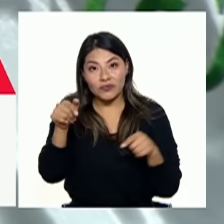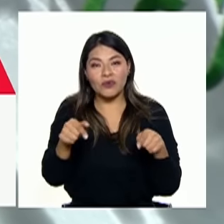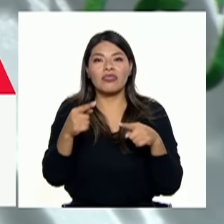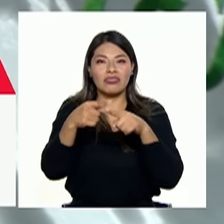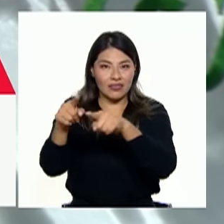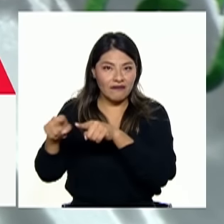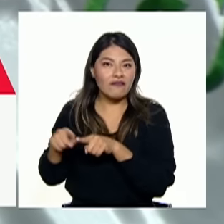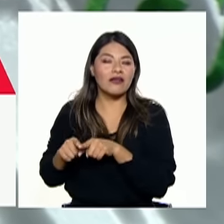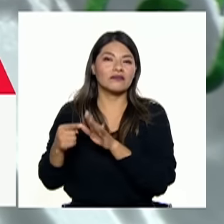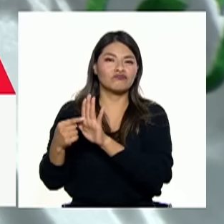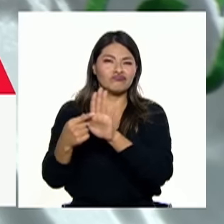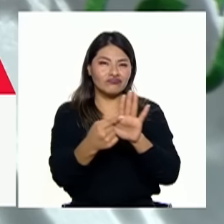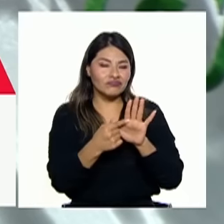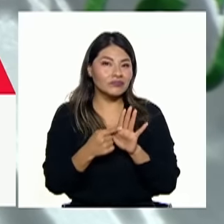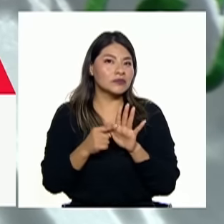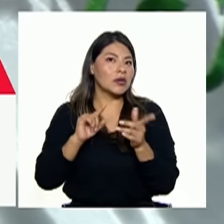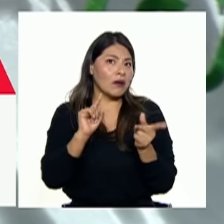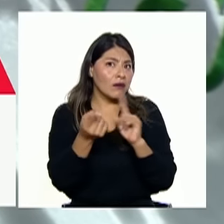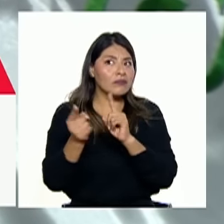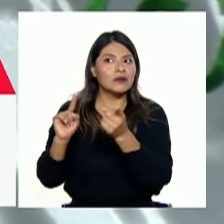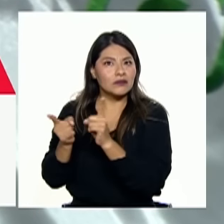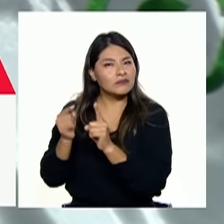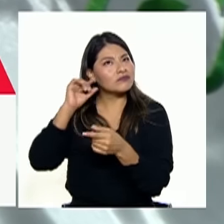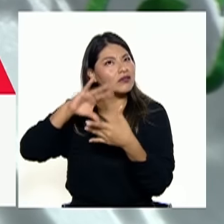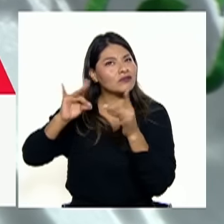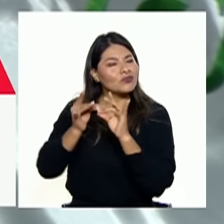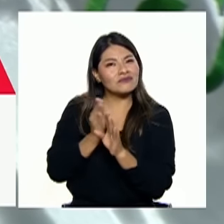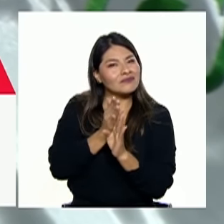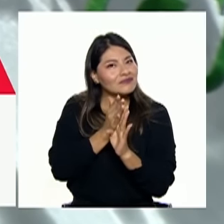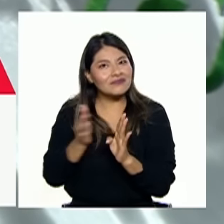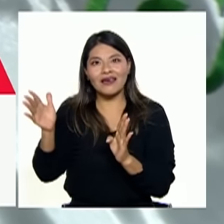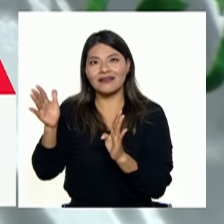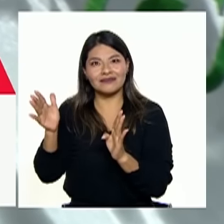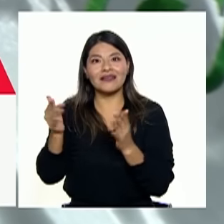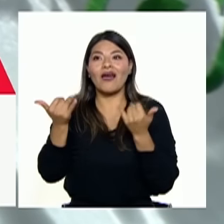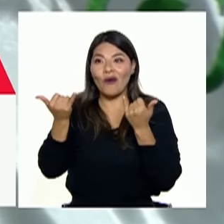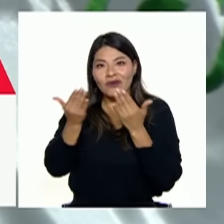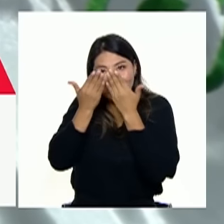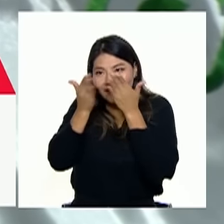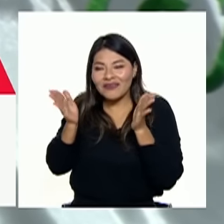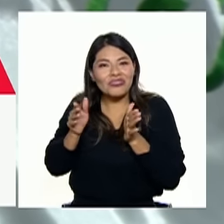diversos acontecimientos que pueden cambiar el curso de nuestra historia y que a continuación quiero detallar.